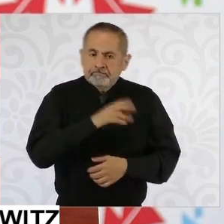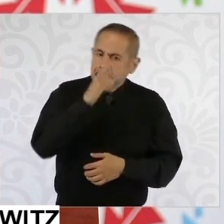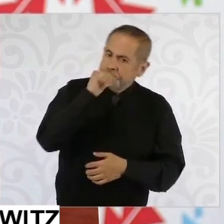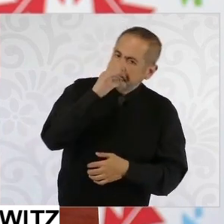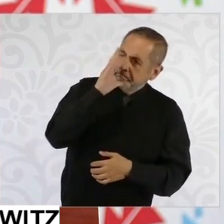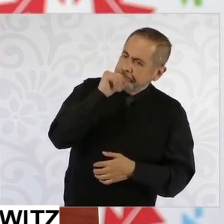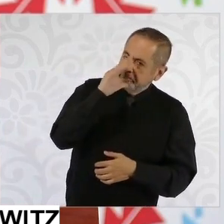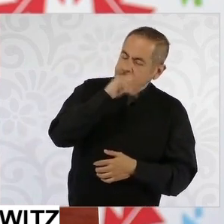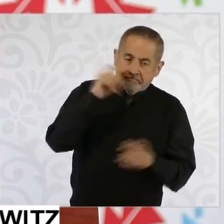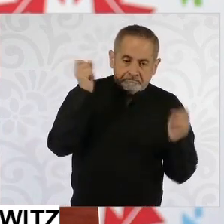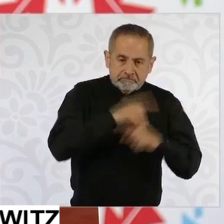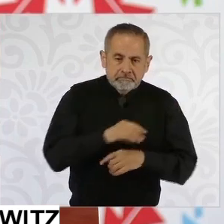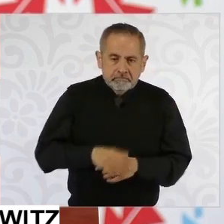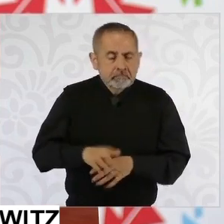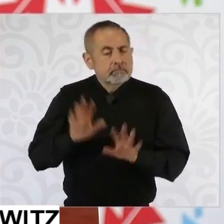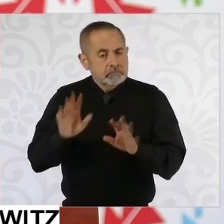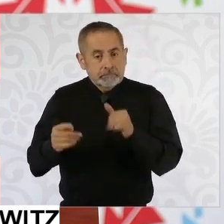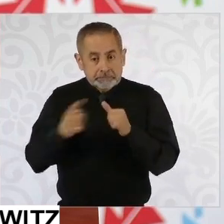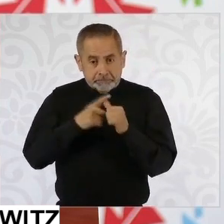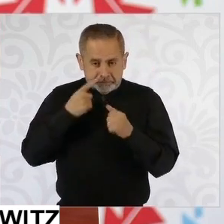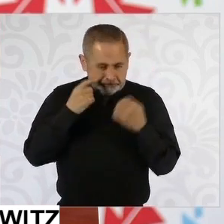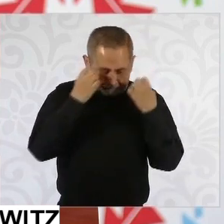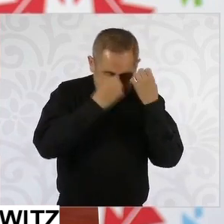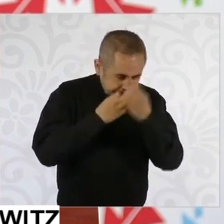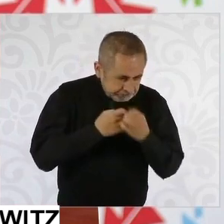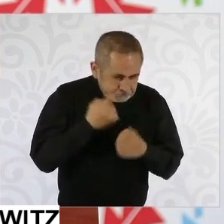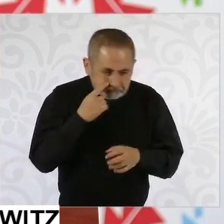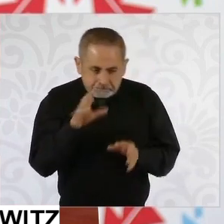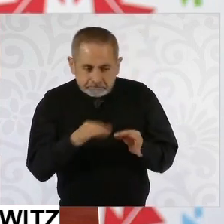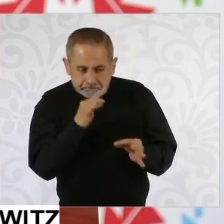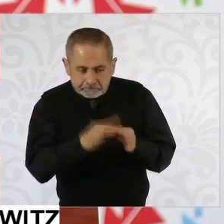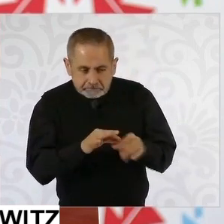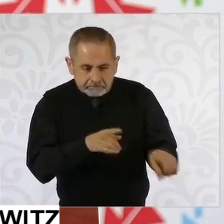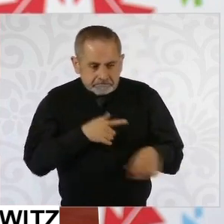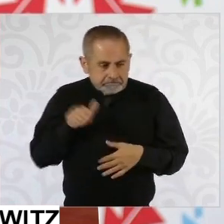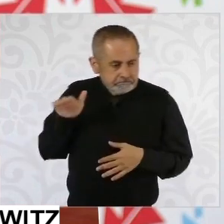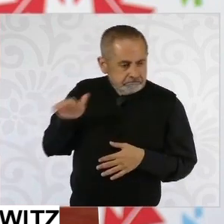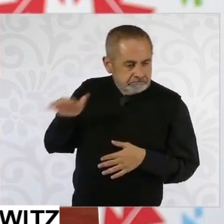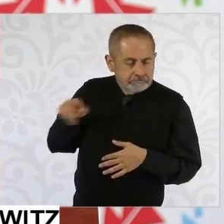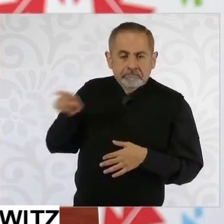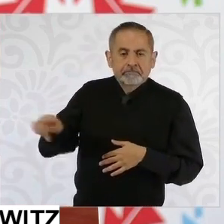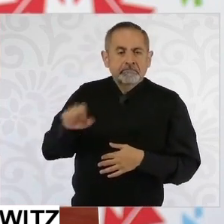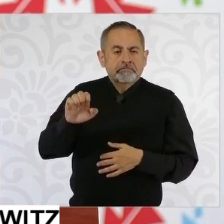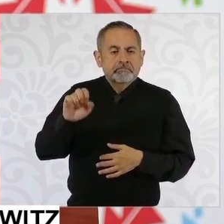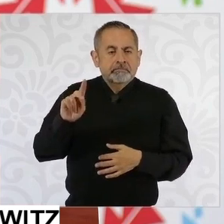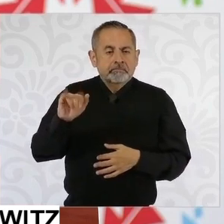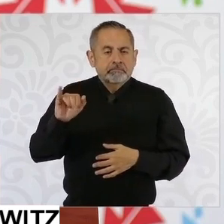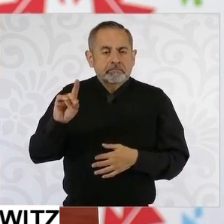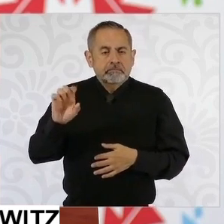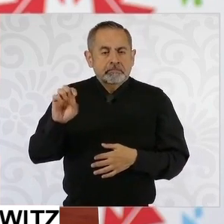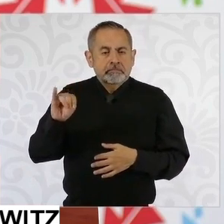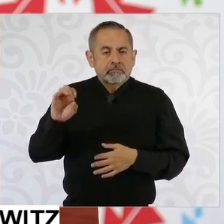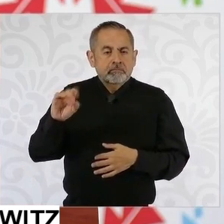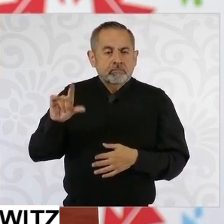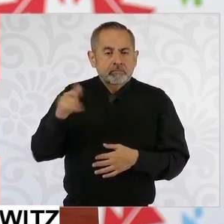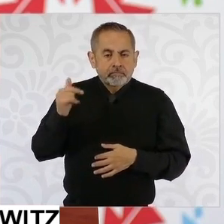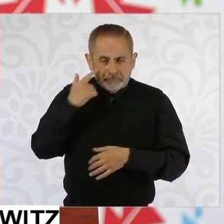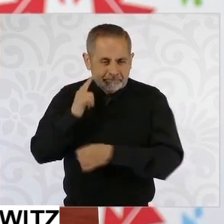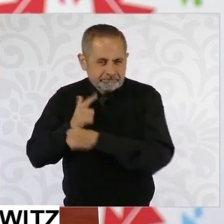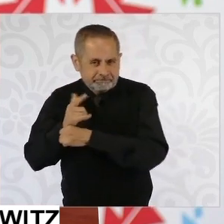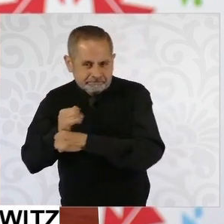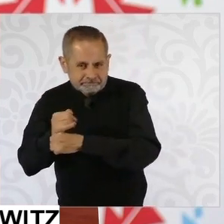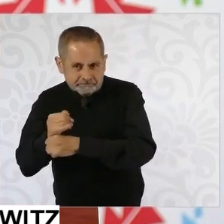primero confirmar el brote. Se notificó a la Dirección General de Epidemiología y a COFEPRIS el 28